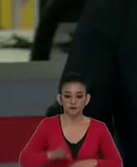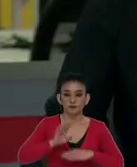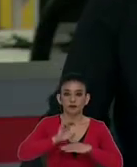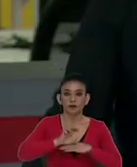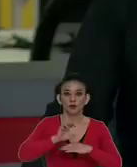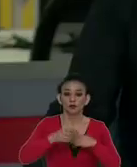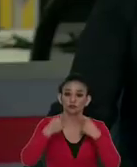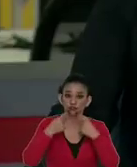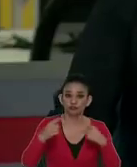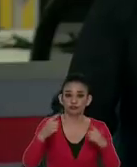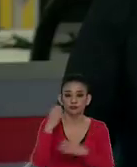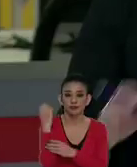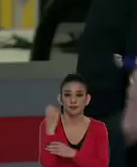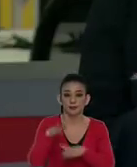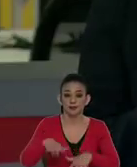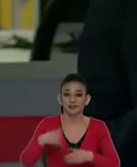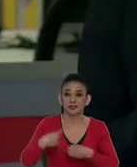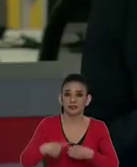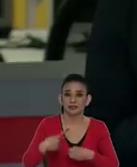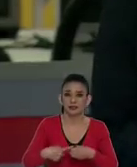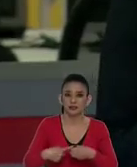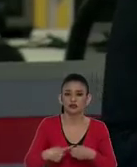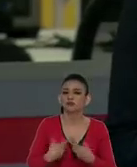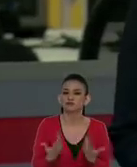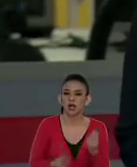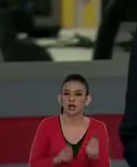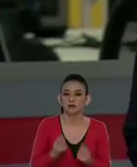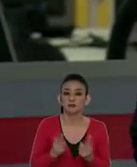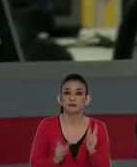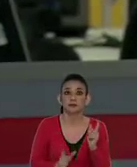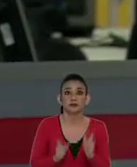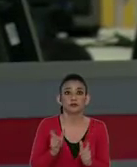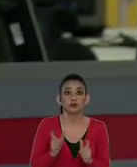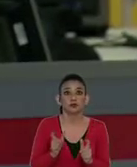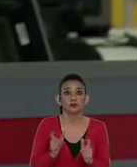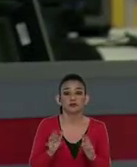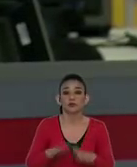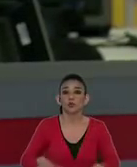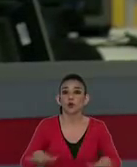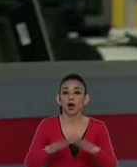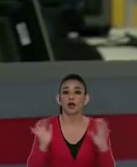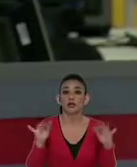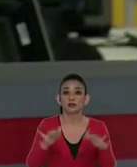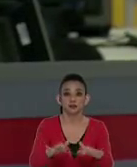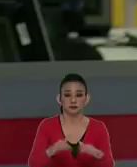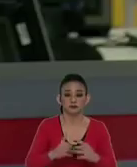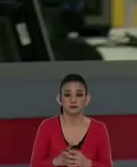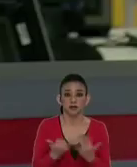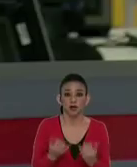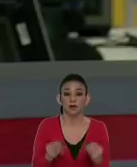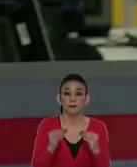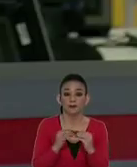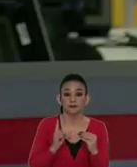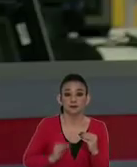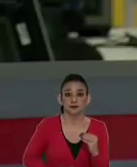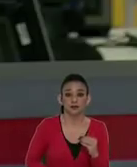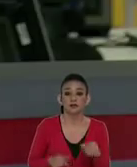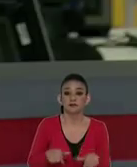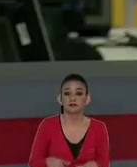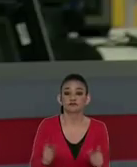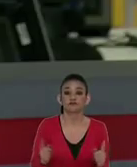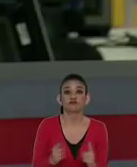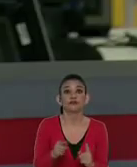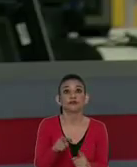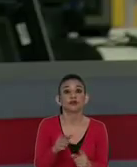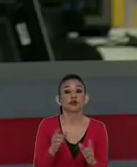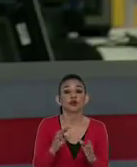emergencia en la capital, existe poca concurrencia de personas en lugares masivos. Para darnos más detalles, vamos a hacer contacto con Javier Rosero,